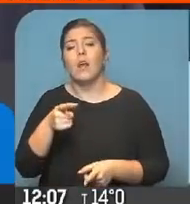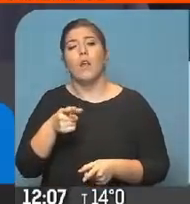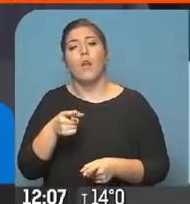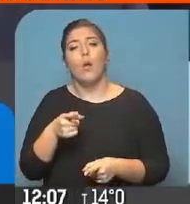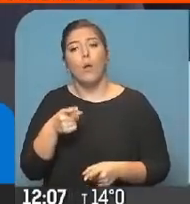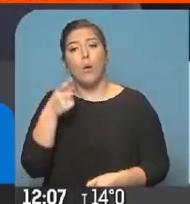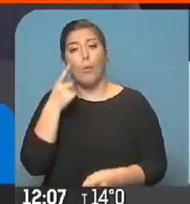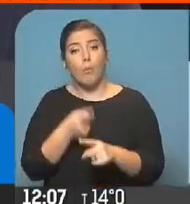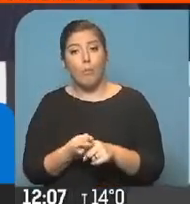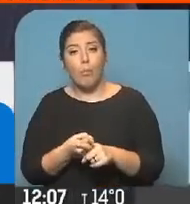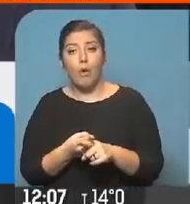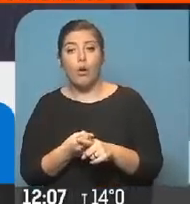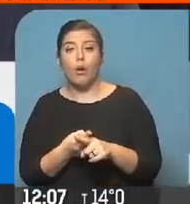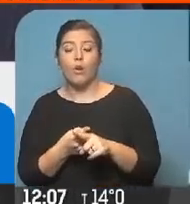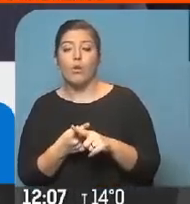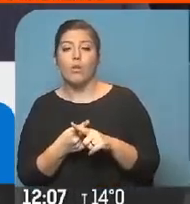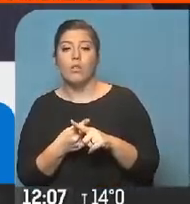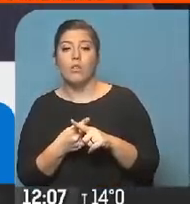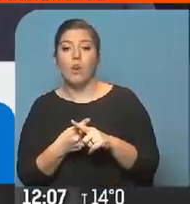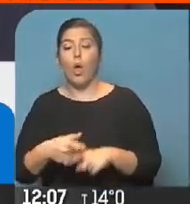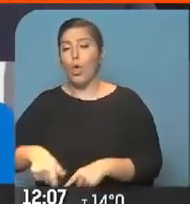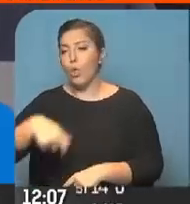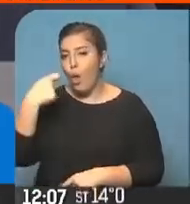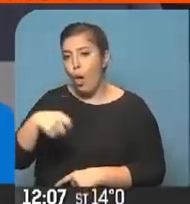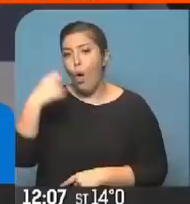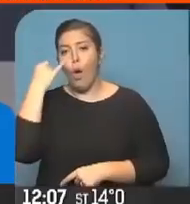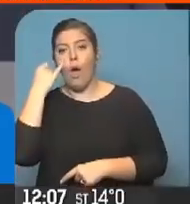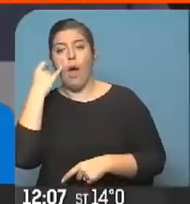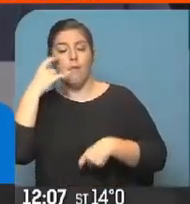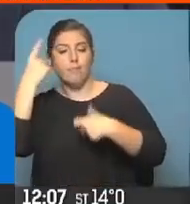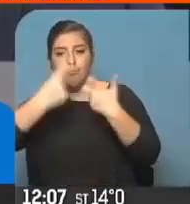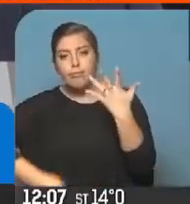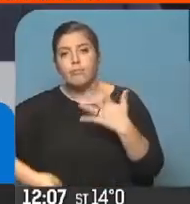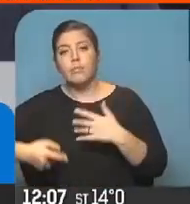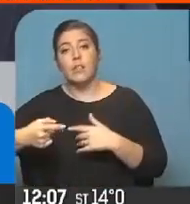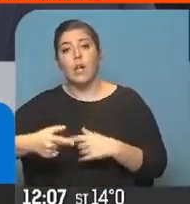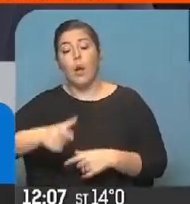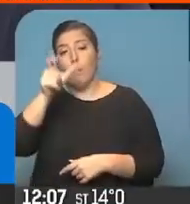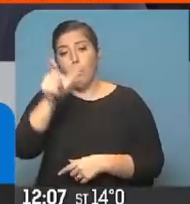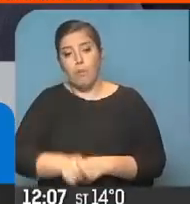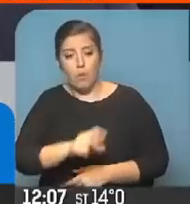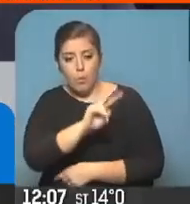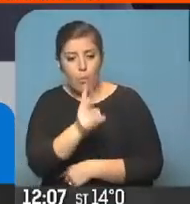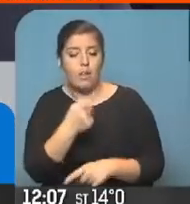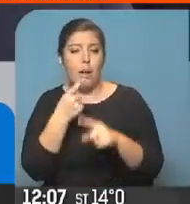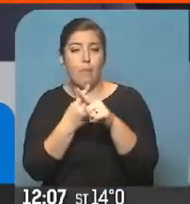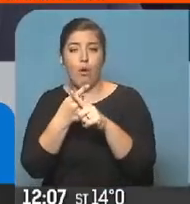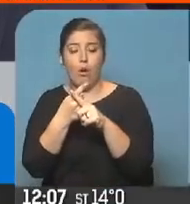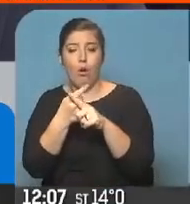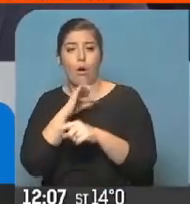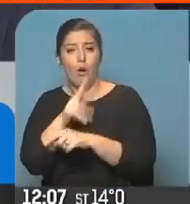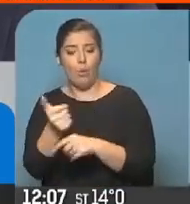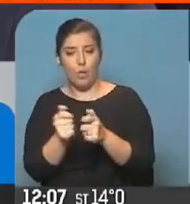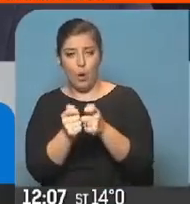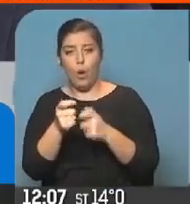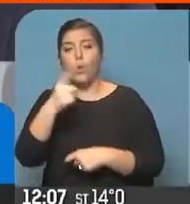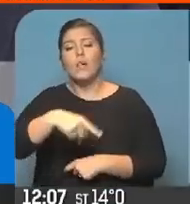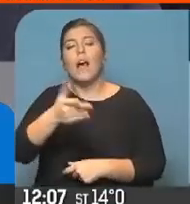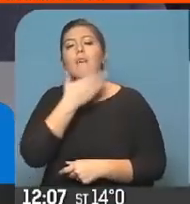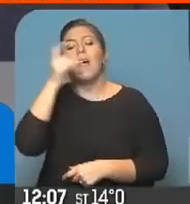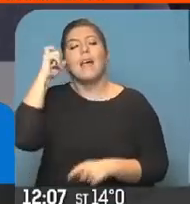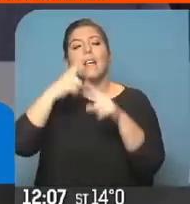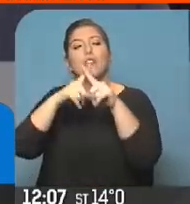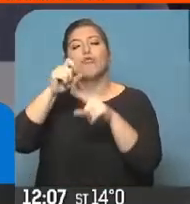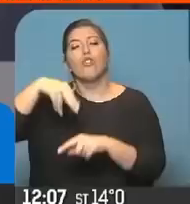grado de lo que tiene que ver la droga de incidencia determinada de muerte un 1 al robo de celular por último ustedes hablaron de exoneraciones qué